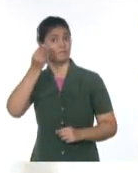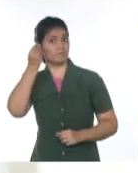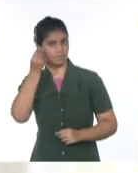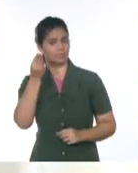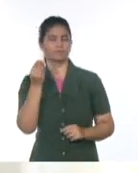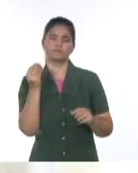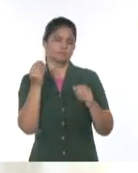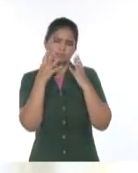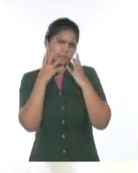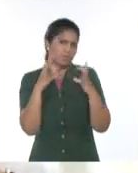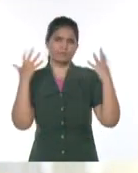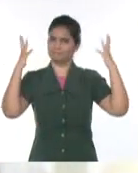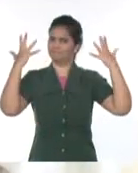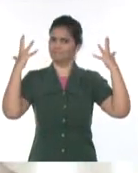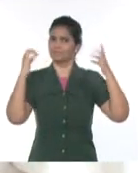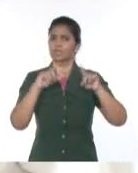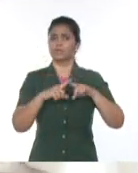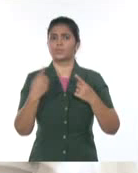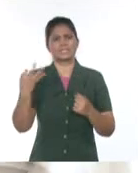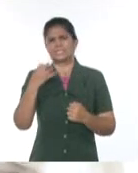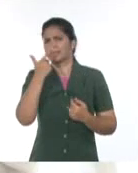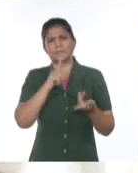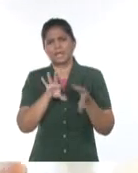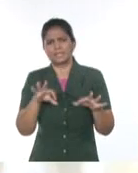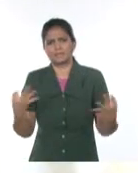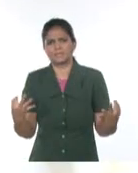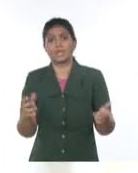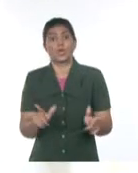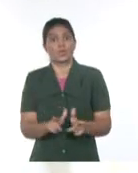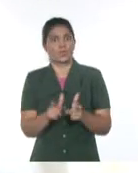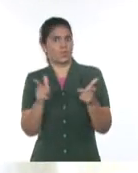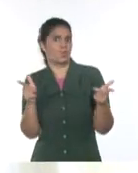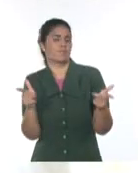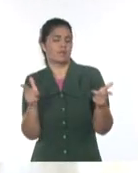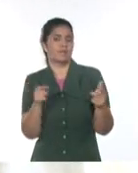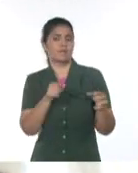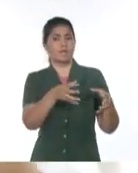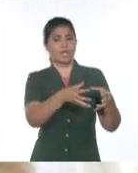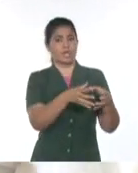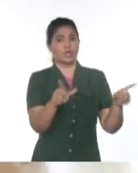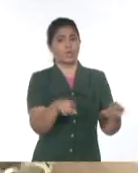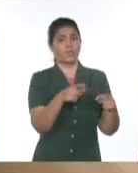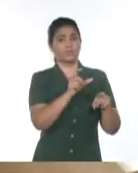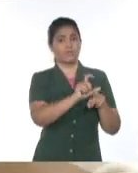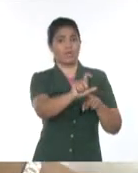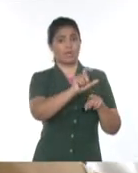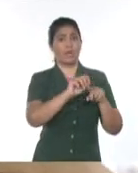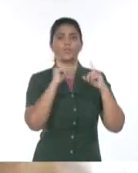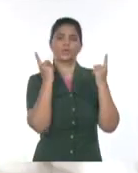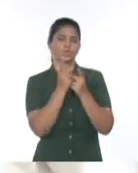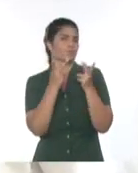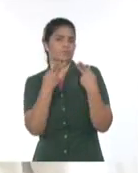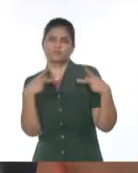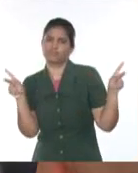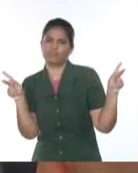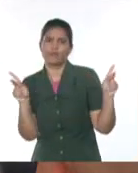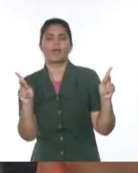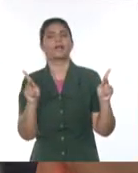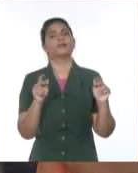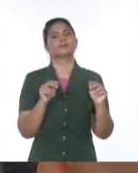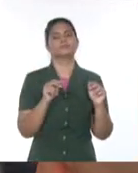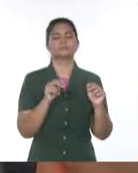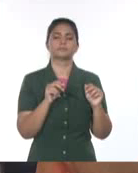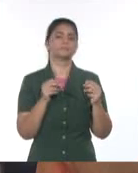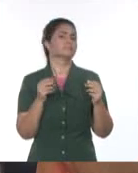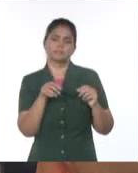porque Artemisa de una forma u otra contribuyó al contenido de la revista con todo el quehacer campesino de esta región. El